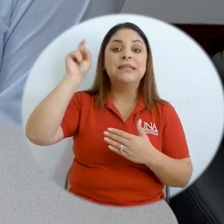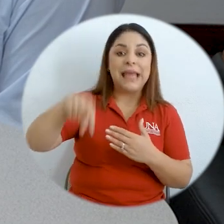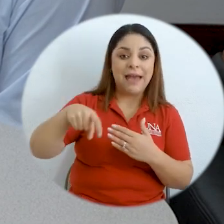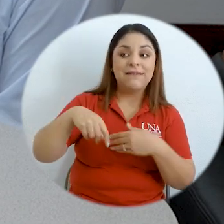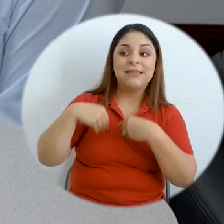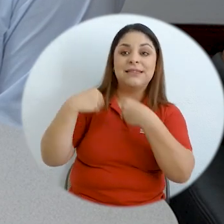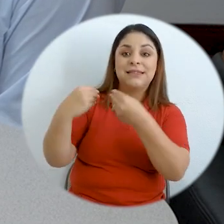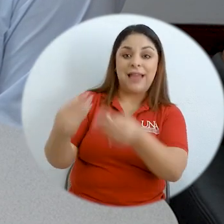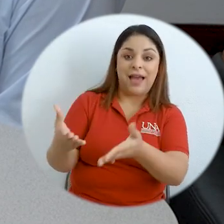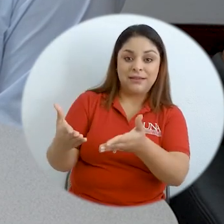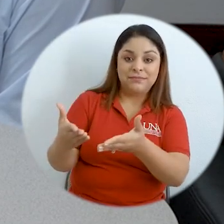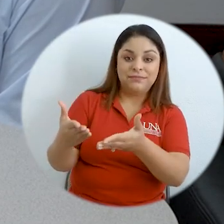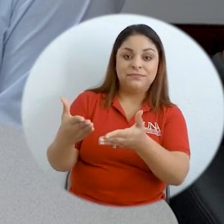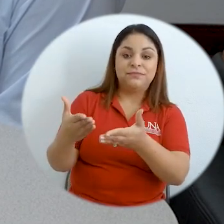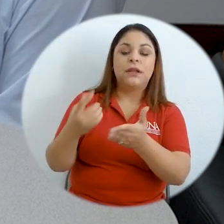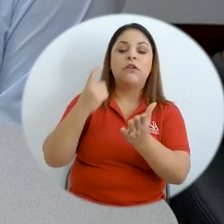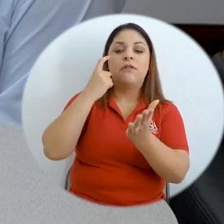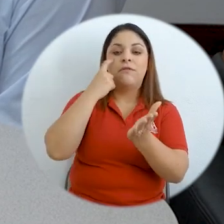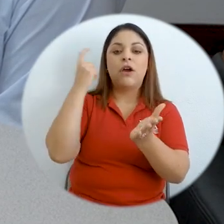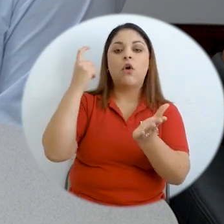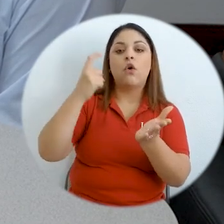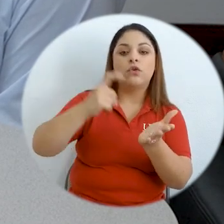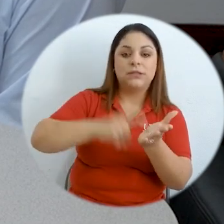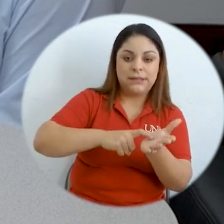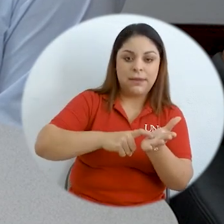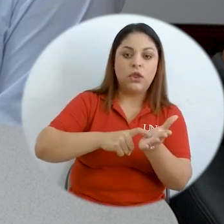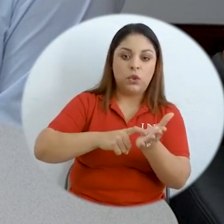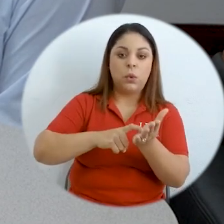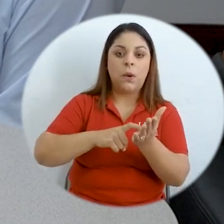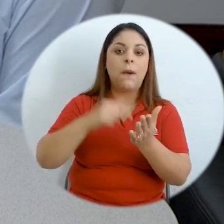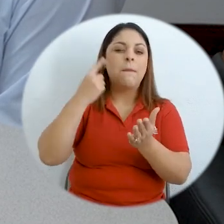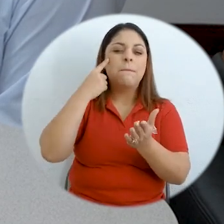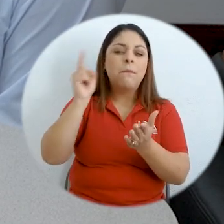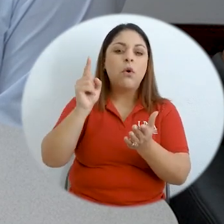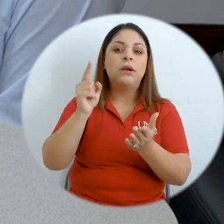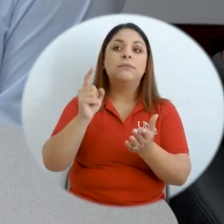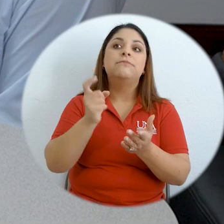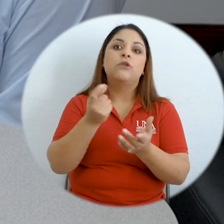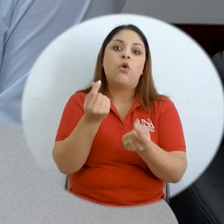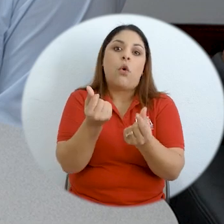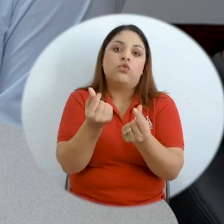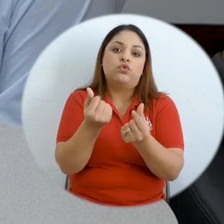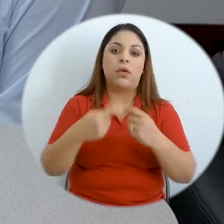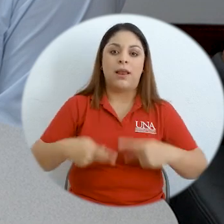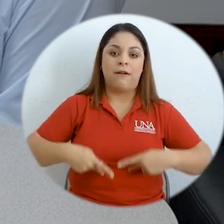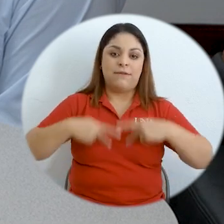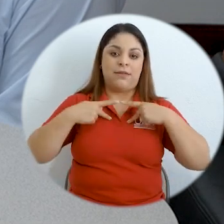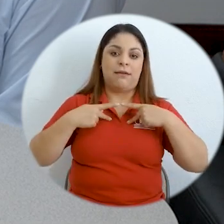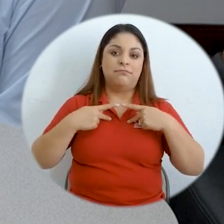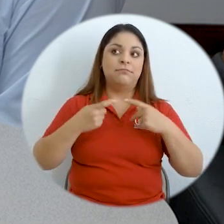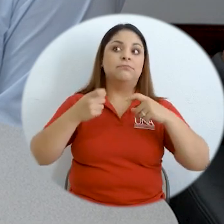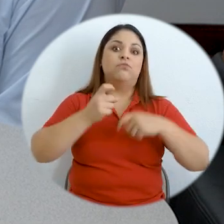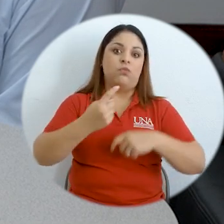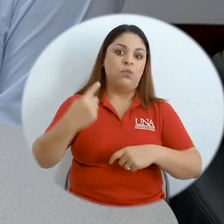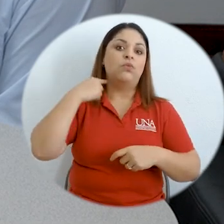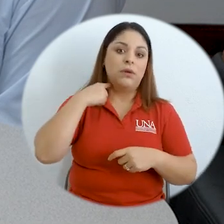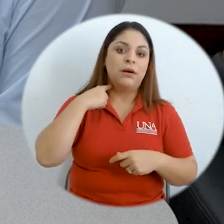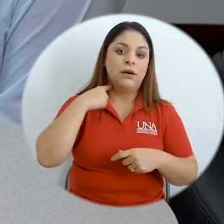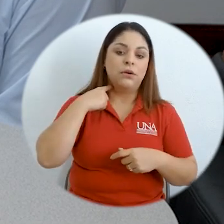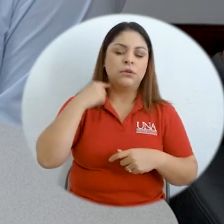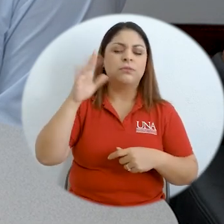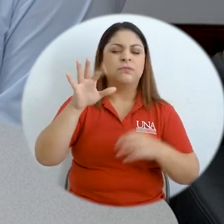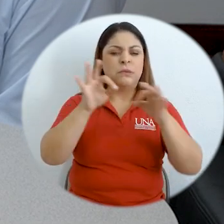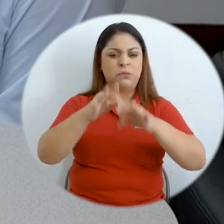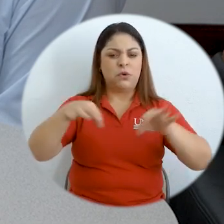reconocimiento por el costo de vida o el poder adquisitivo que tienen las universidades. Importantísimo